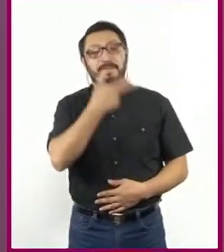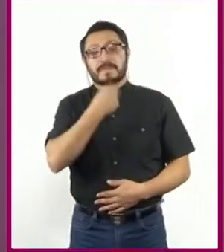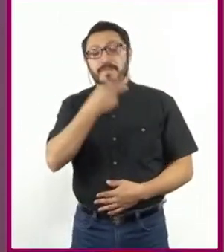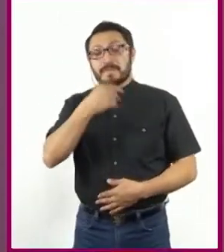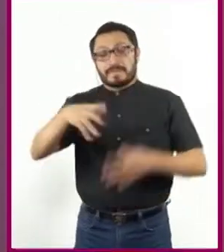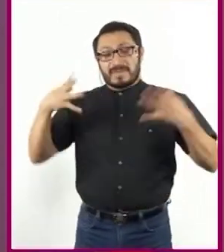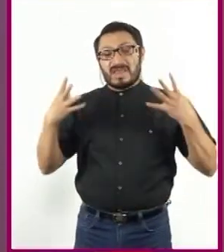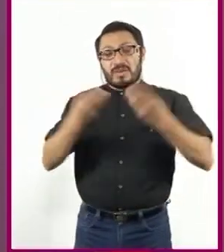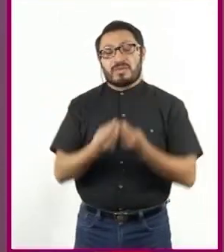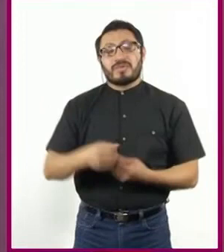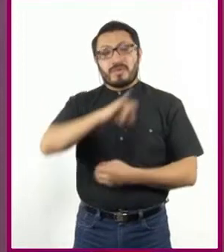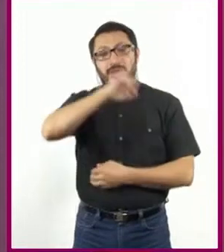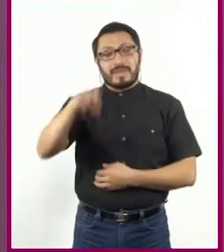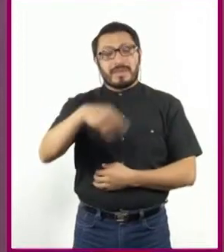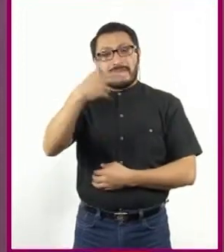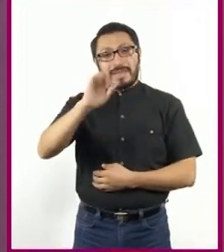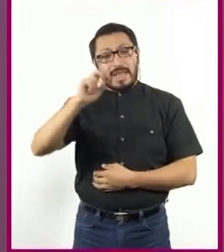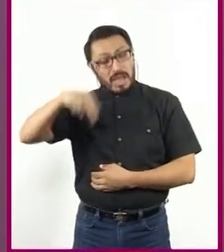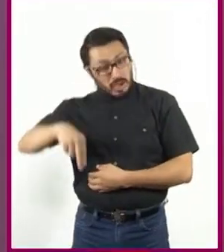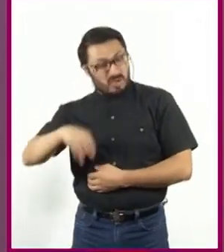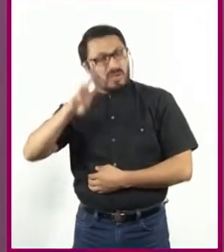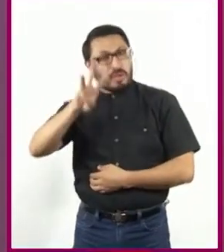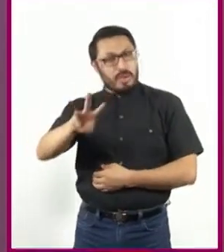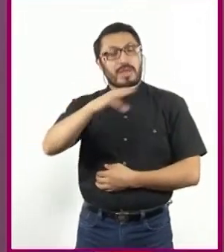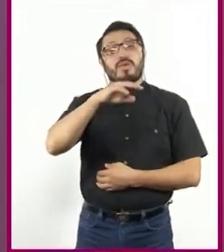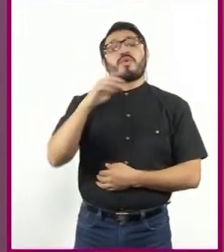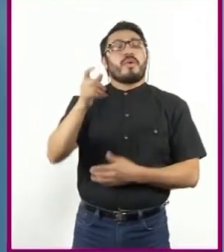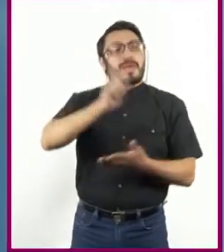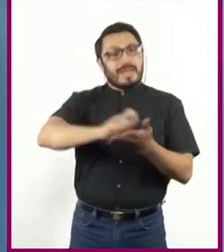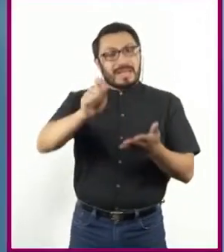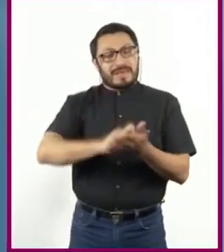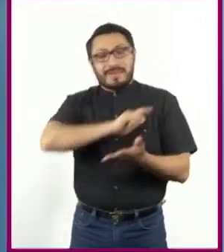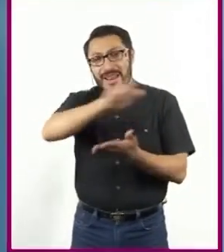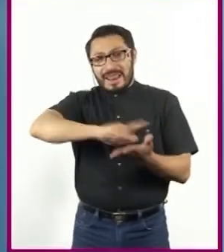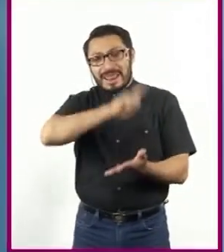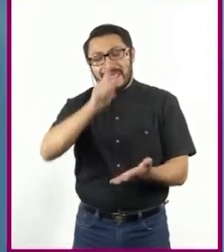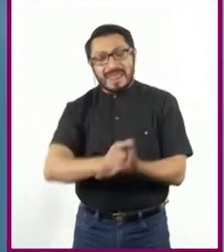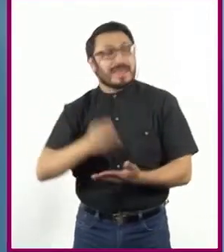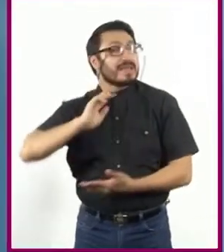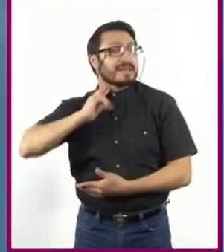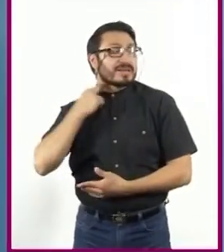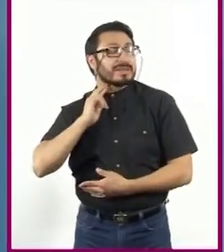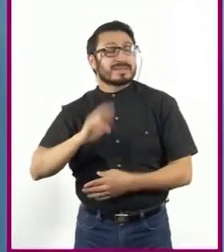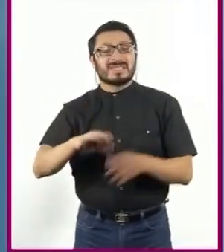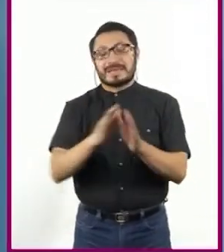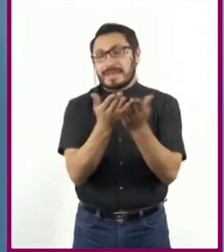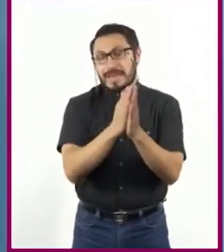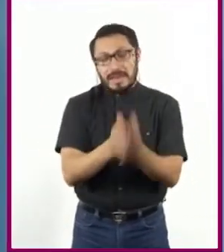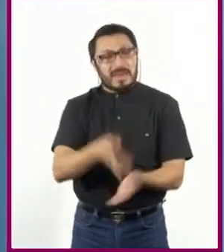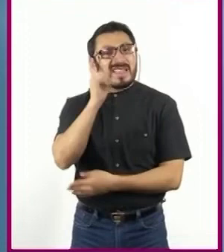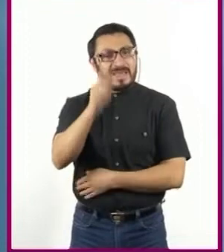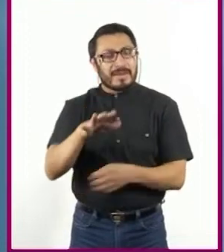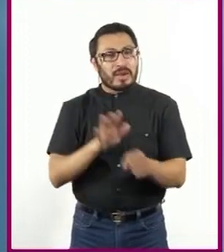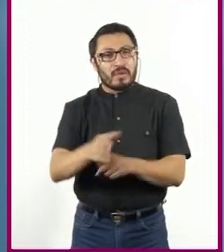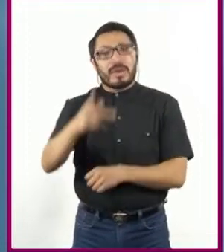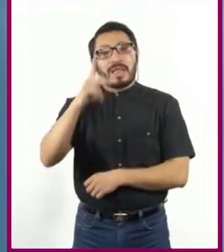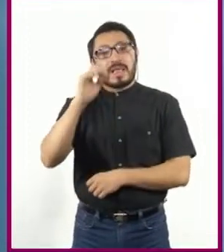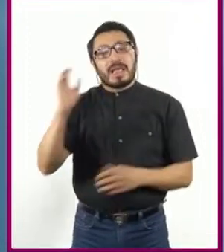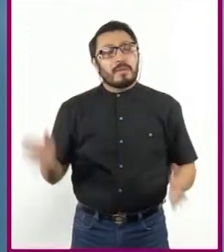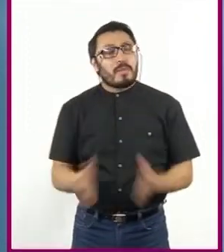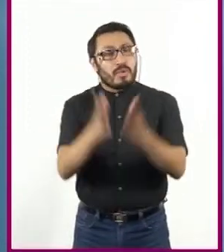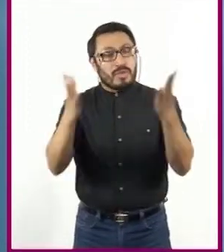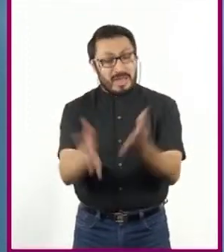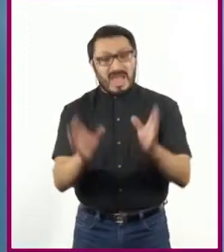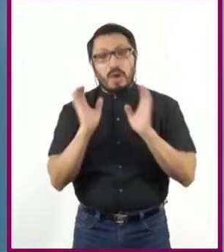junto con John W. Campbell, escribieran las leyes de la robótica. En las obras referidas, lo que se pondera es la preservación